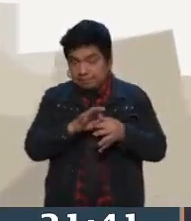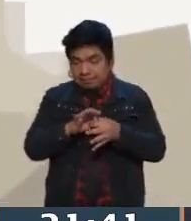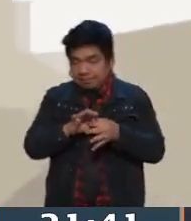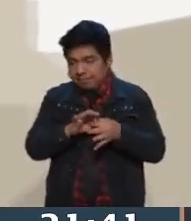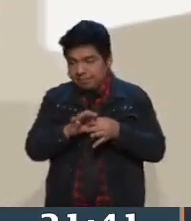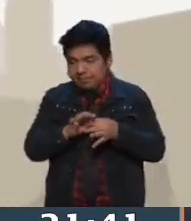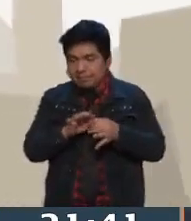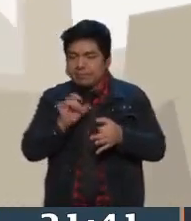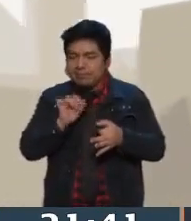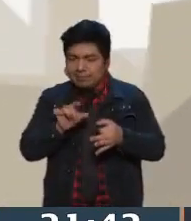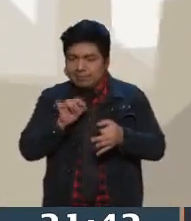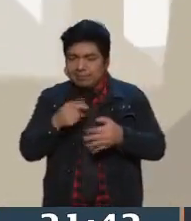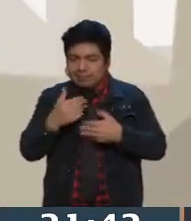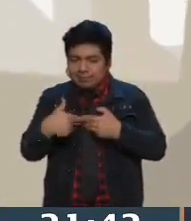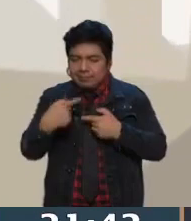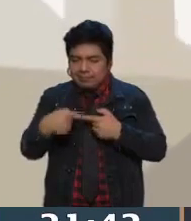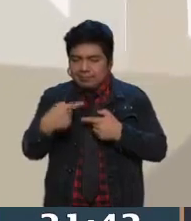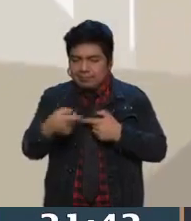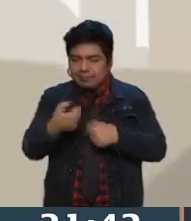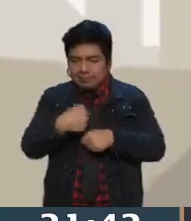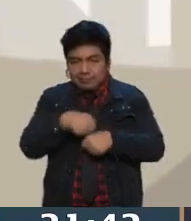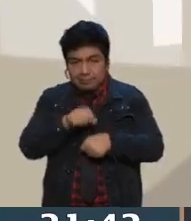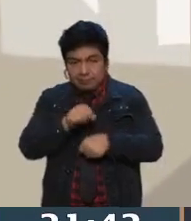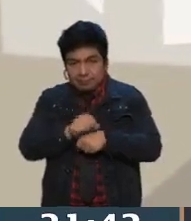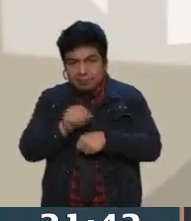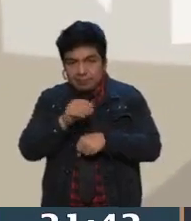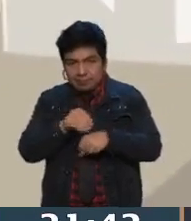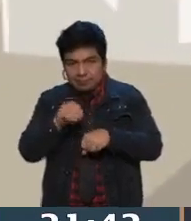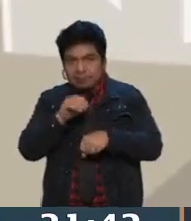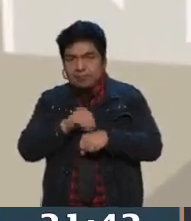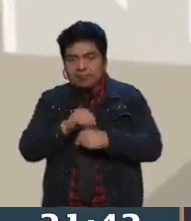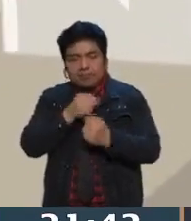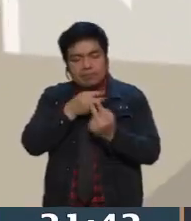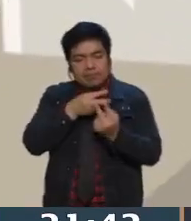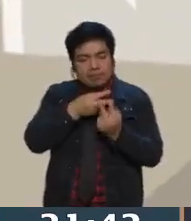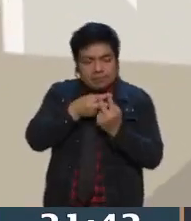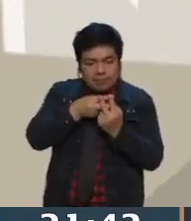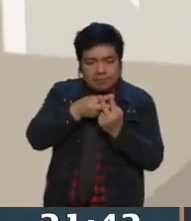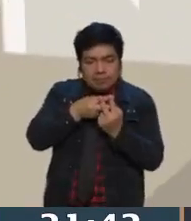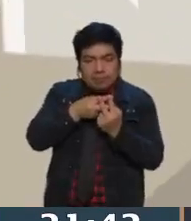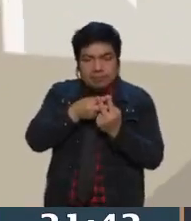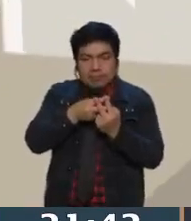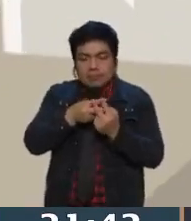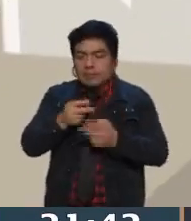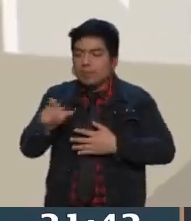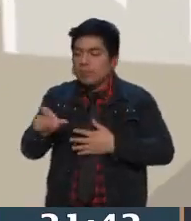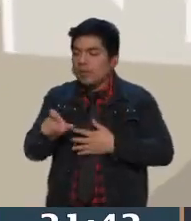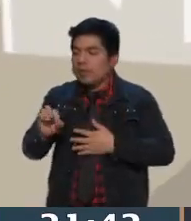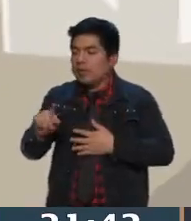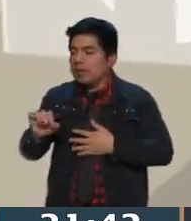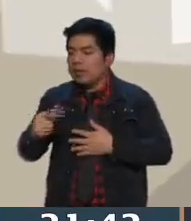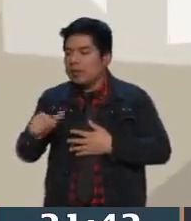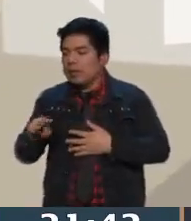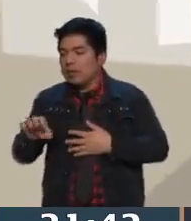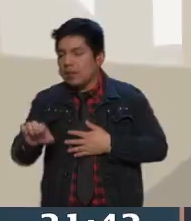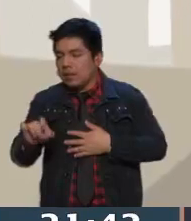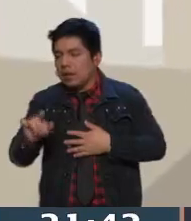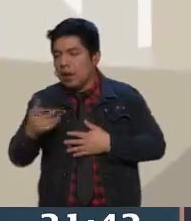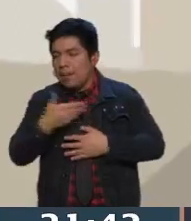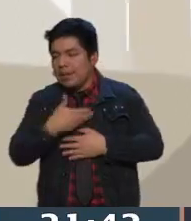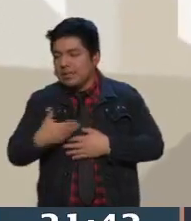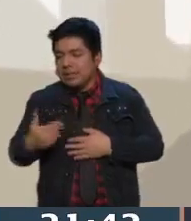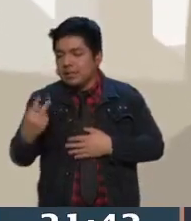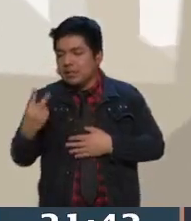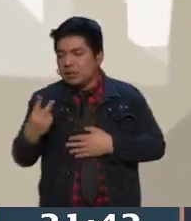la par, unas semanas después, se posiciona el hashtag Xochitl Gálvez, presidenta